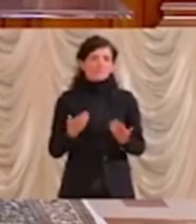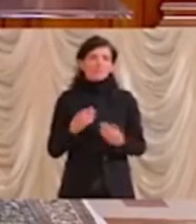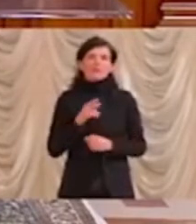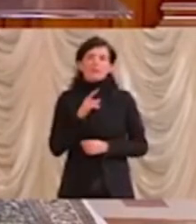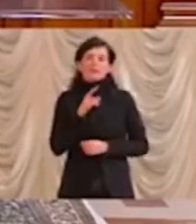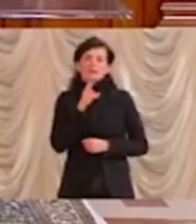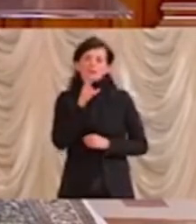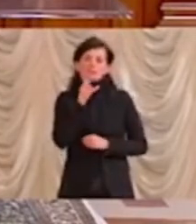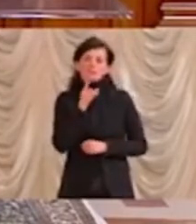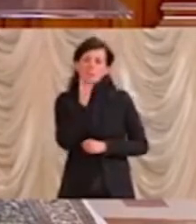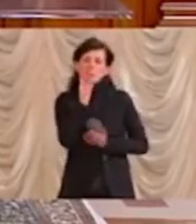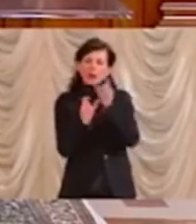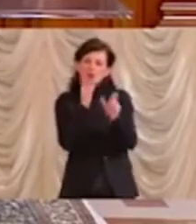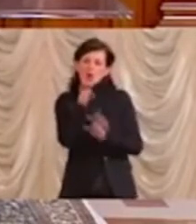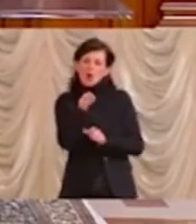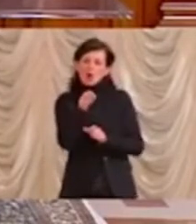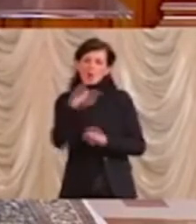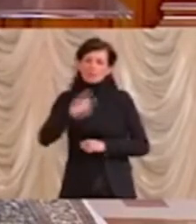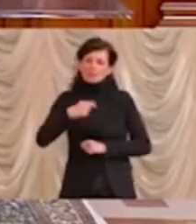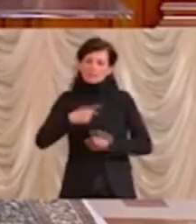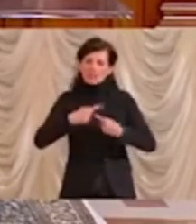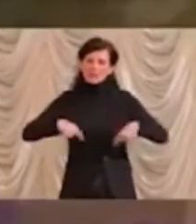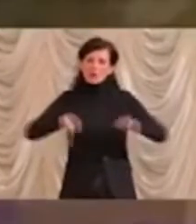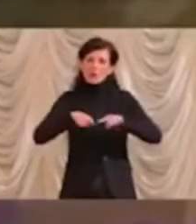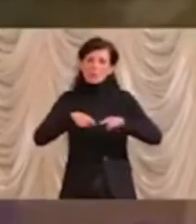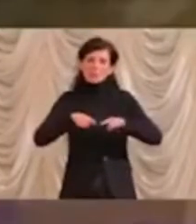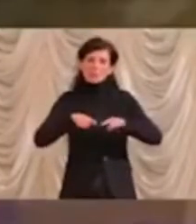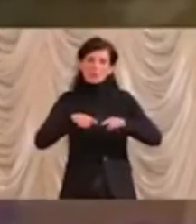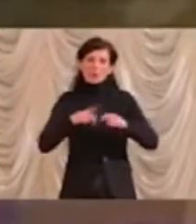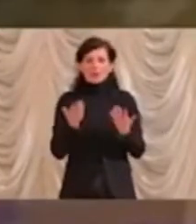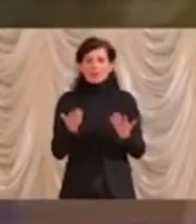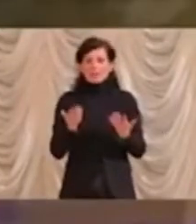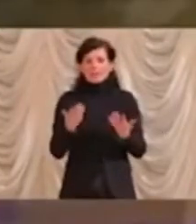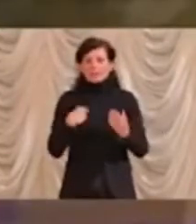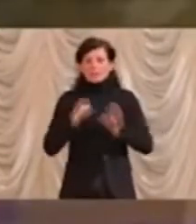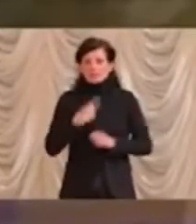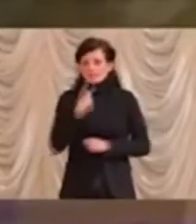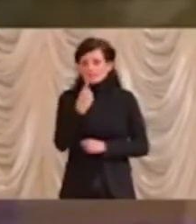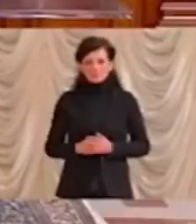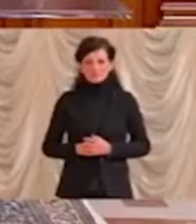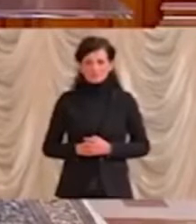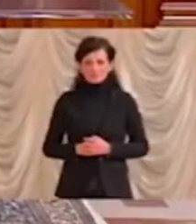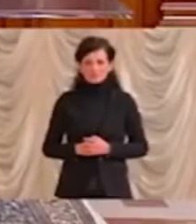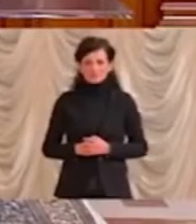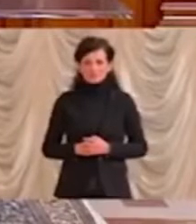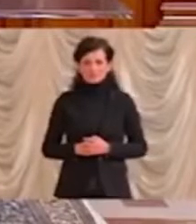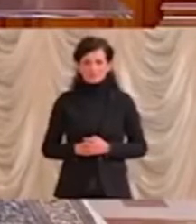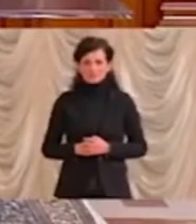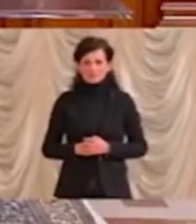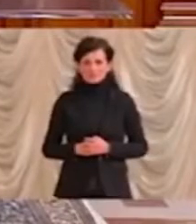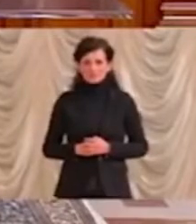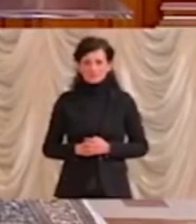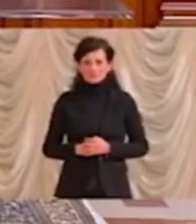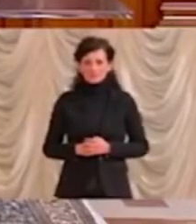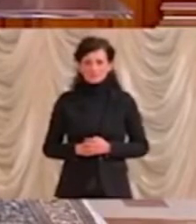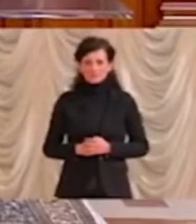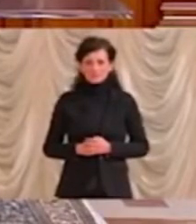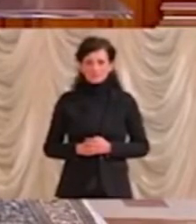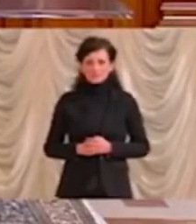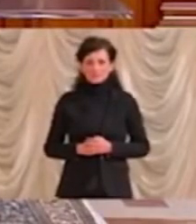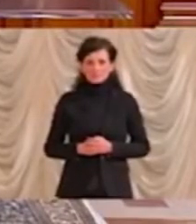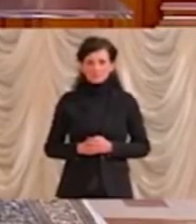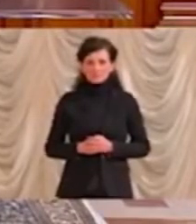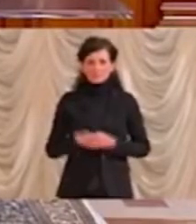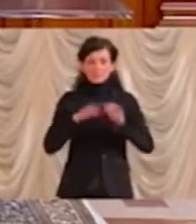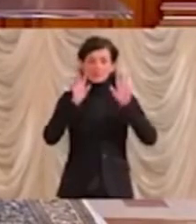veraz. La reciente cumbre con los líderes de la Unión Europea fracasó al no lograr un acuerdo común en las medidas para apoyar la economía,